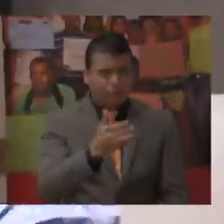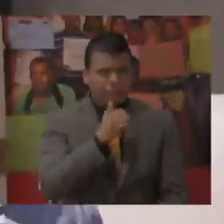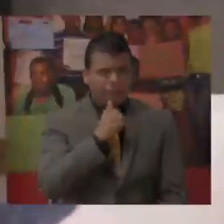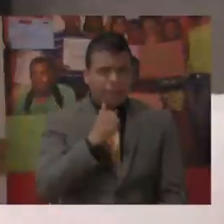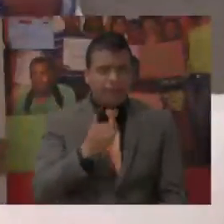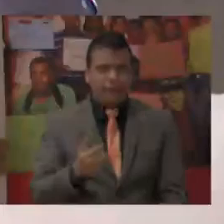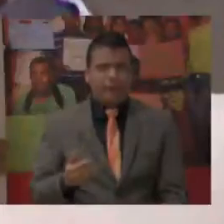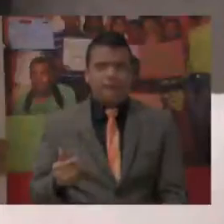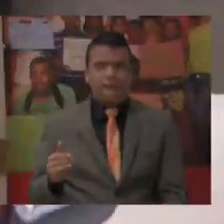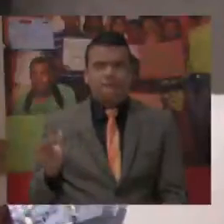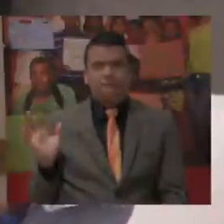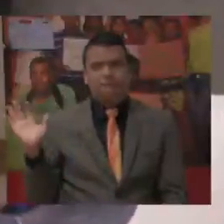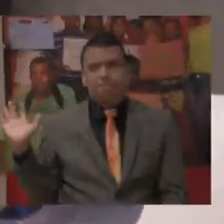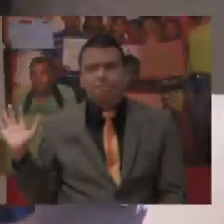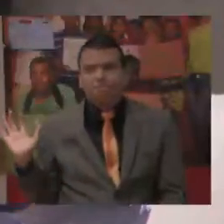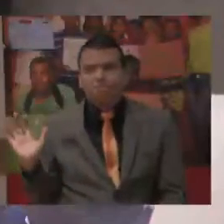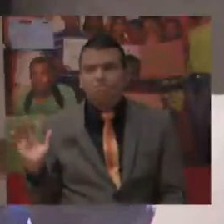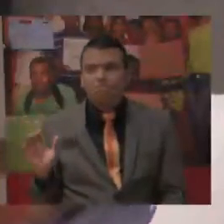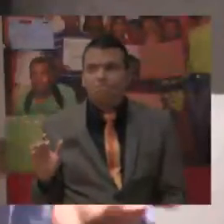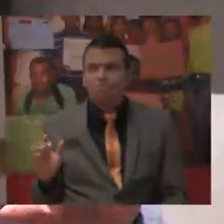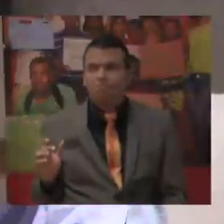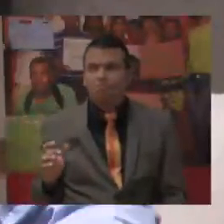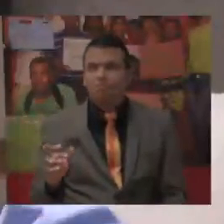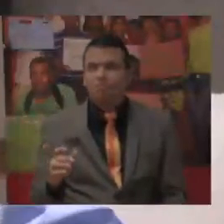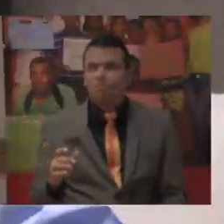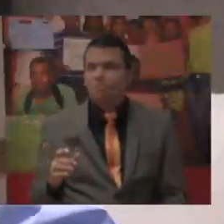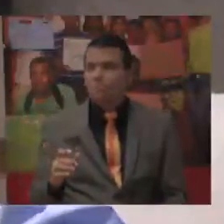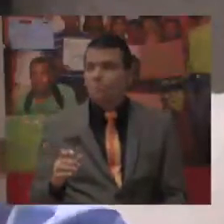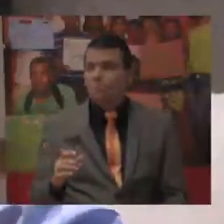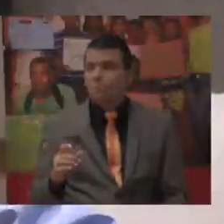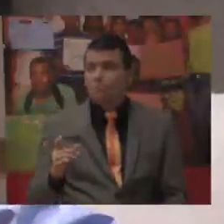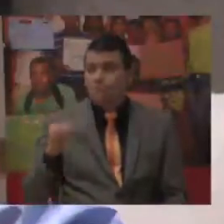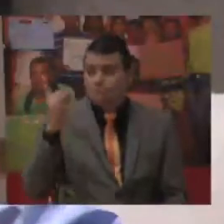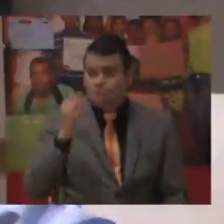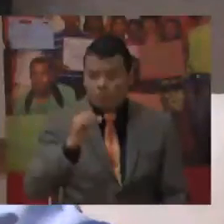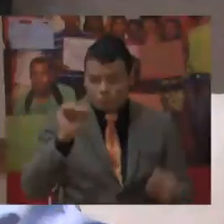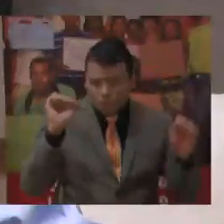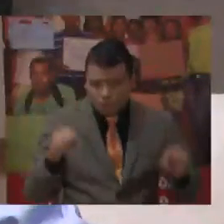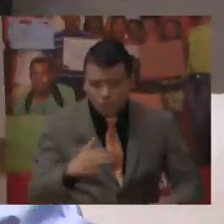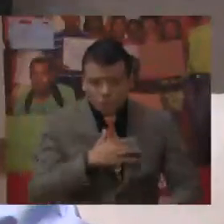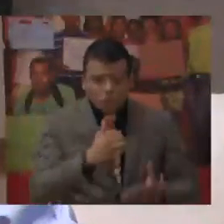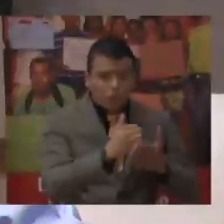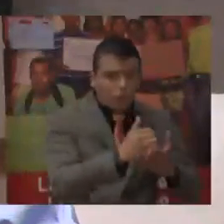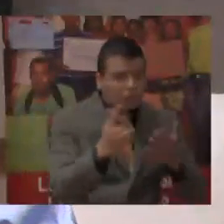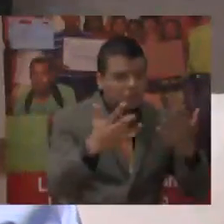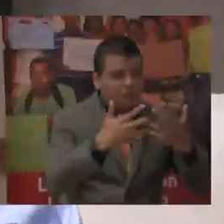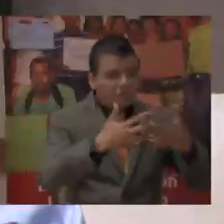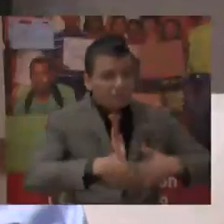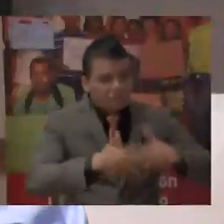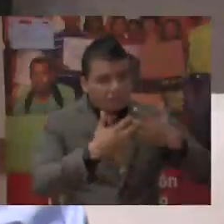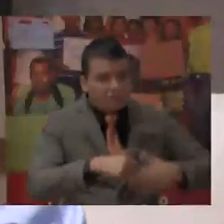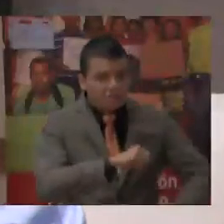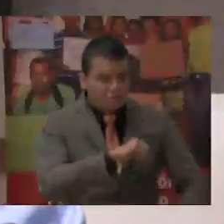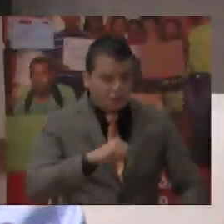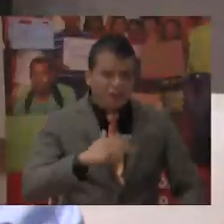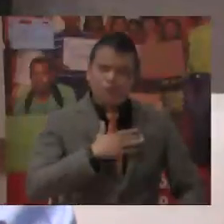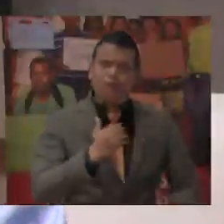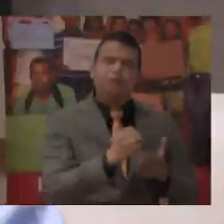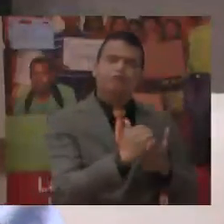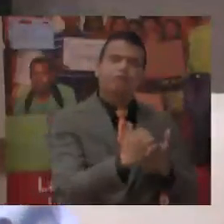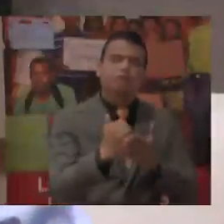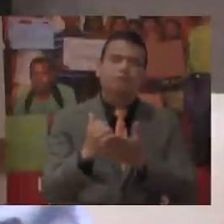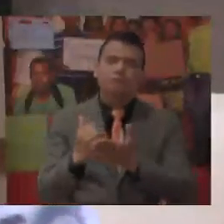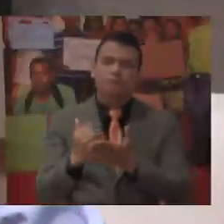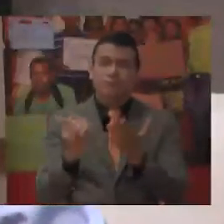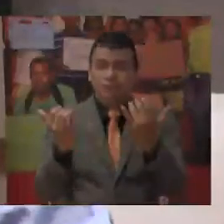de gente me dijo, vea, usted puede ser, y dije yo, pues, si puedo ayudar algo desde el punto de vista de la empresa privada, pues me imagino que podré ayudar mucho